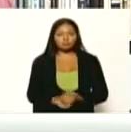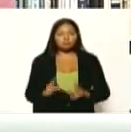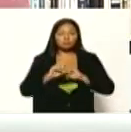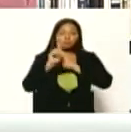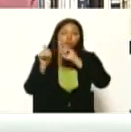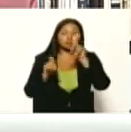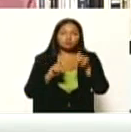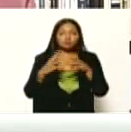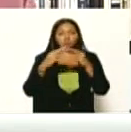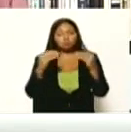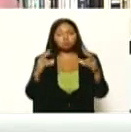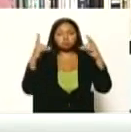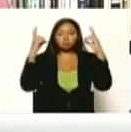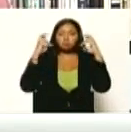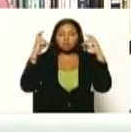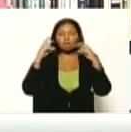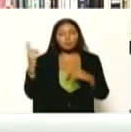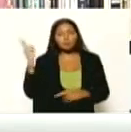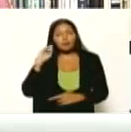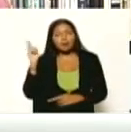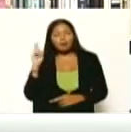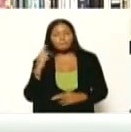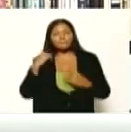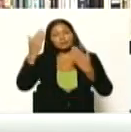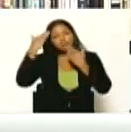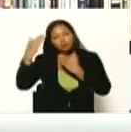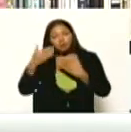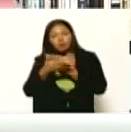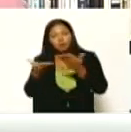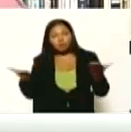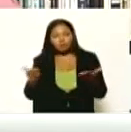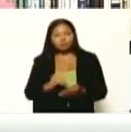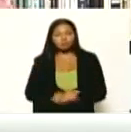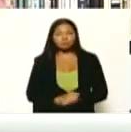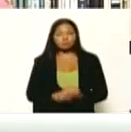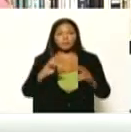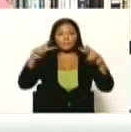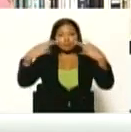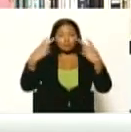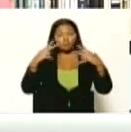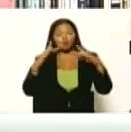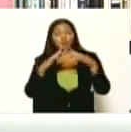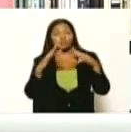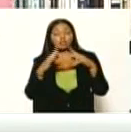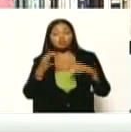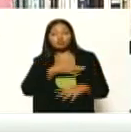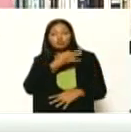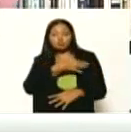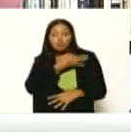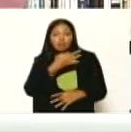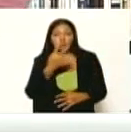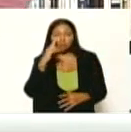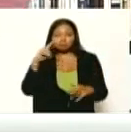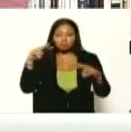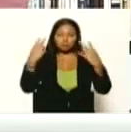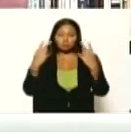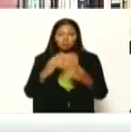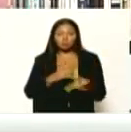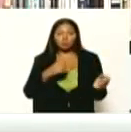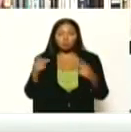me esté escuchando ahorita por radio, mi saludo. El que me esté viendo por las redes sociales, Facebook Live,